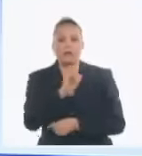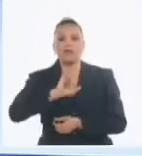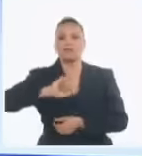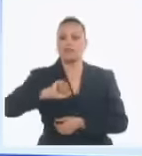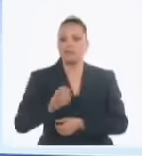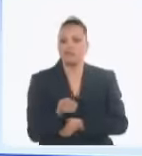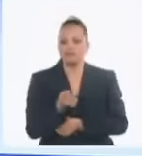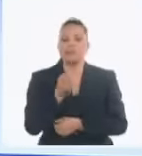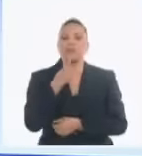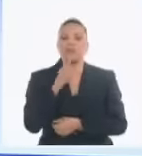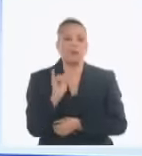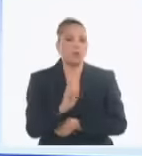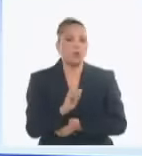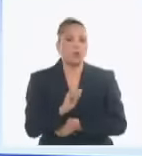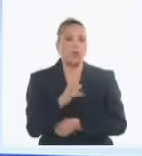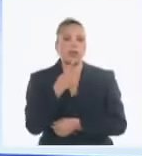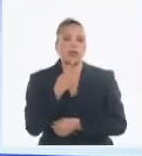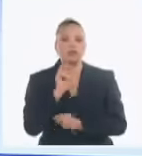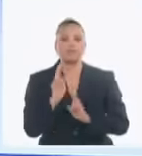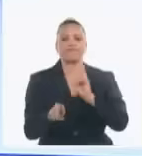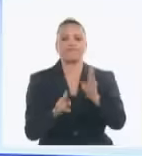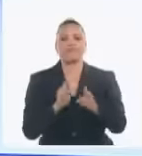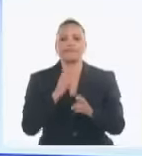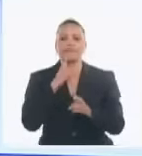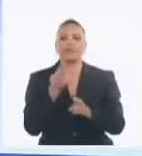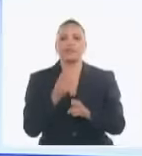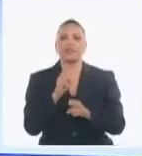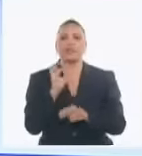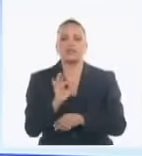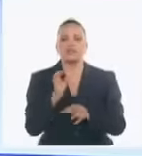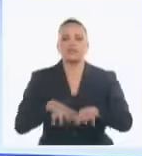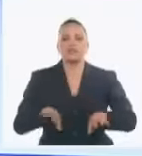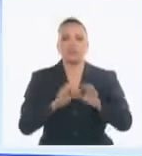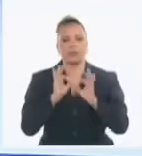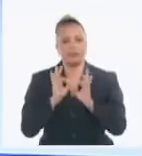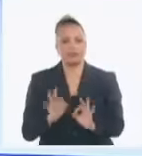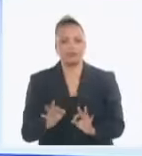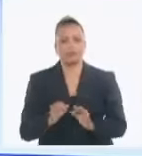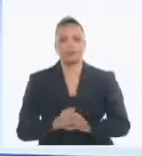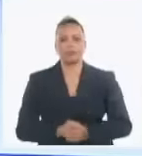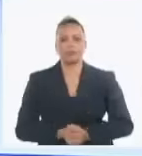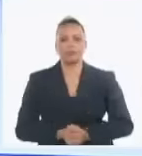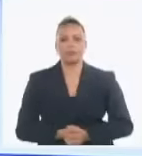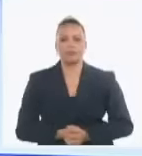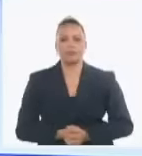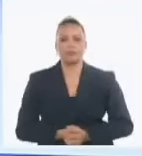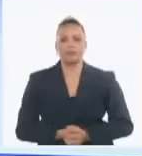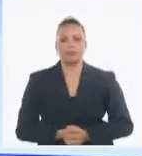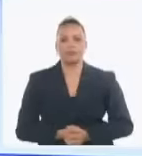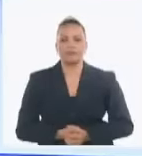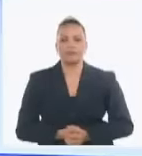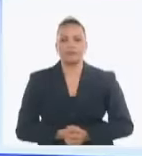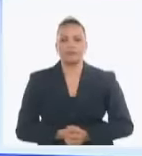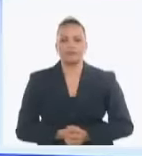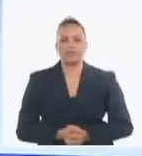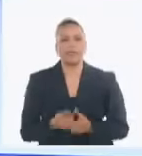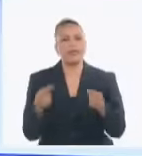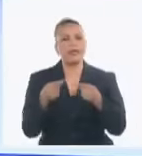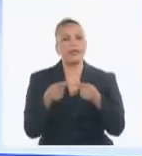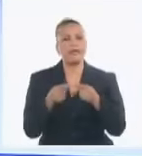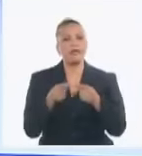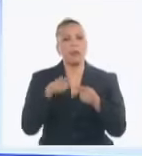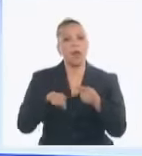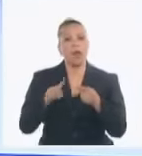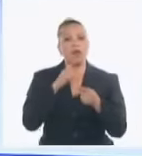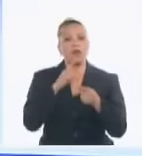intransigencia con que se actúe ante hechos de esta naturaleza como es de esperar el enemigo desatará una